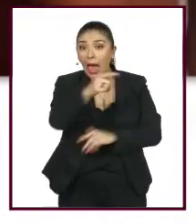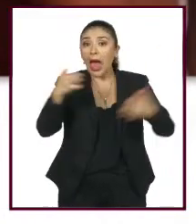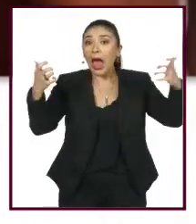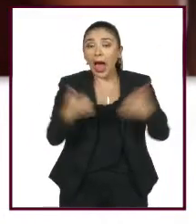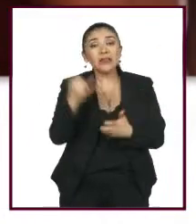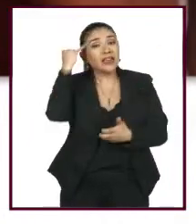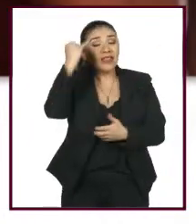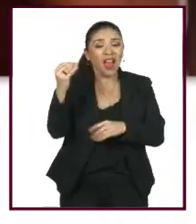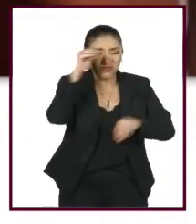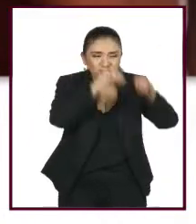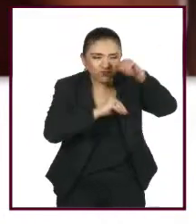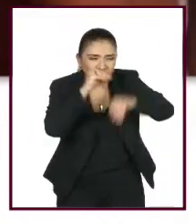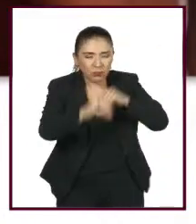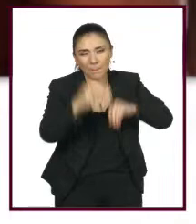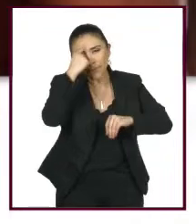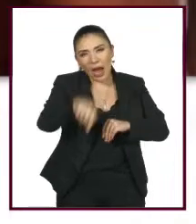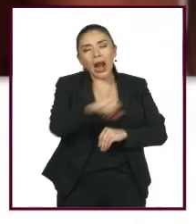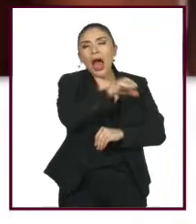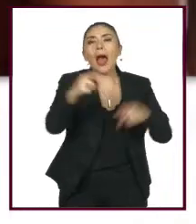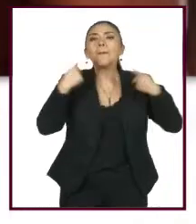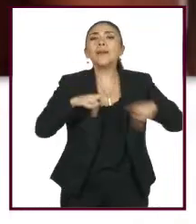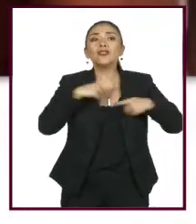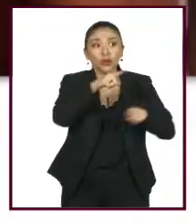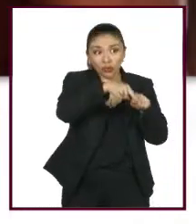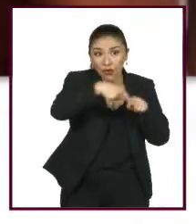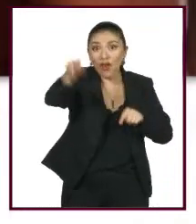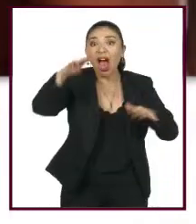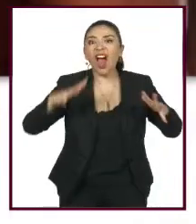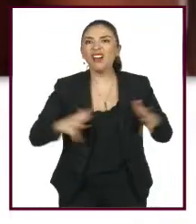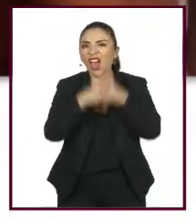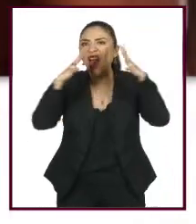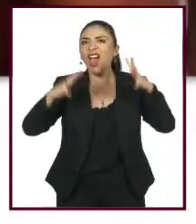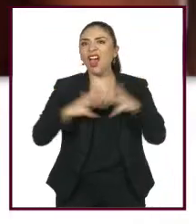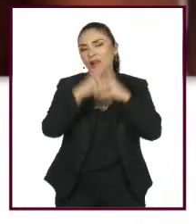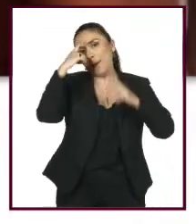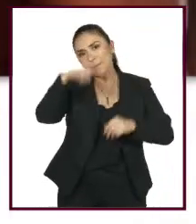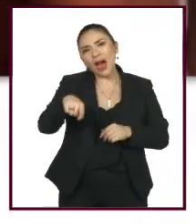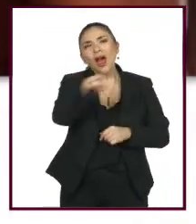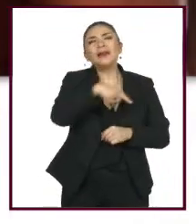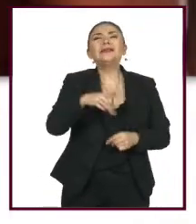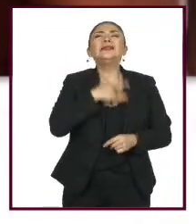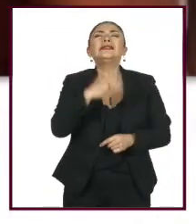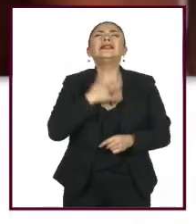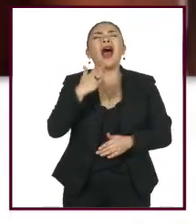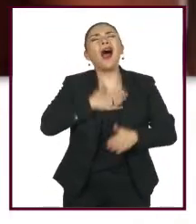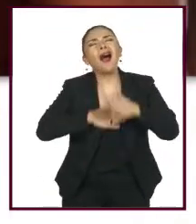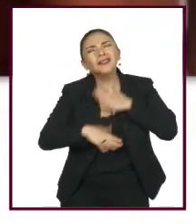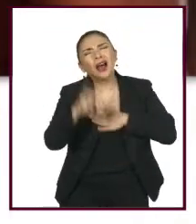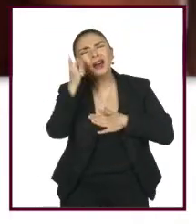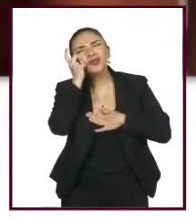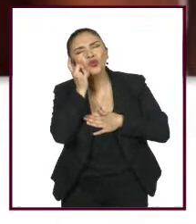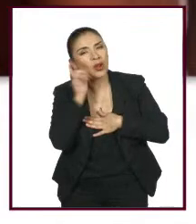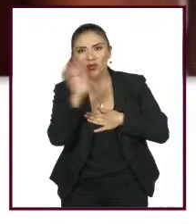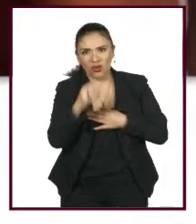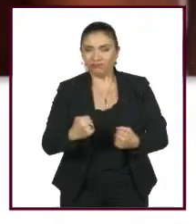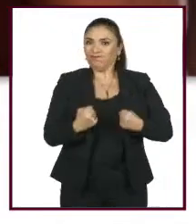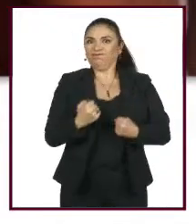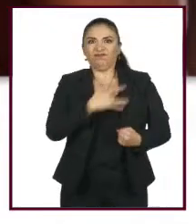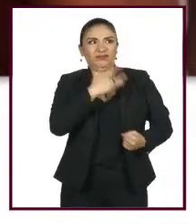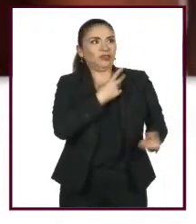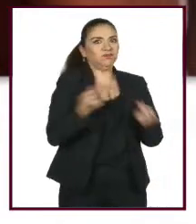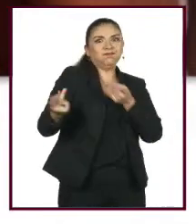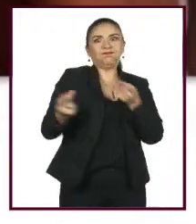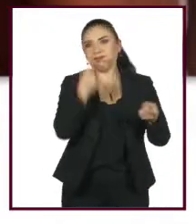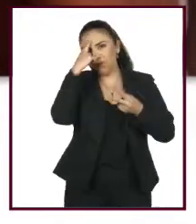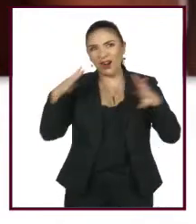fue creada para también personas que iban a la guerra, como para disminuir la somnolencia, el sueño y aumentar la vitalidad y